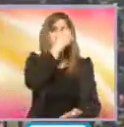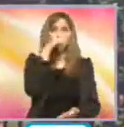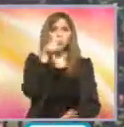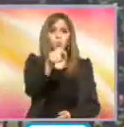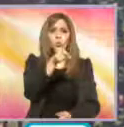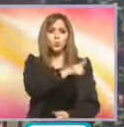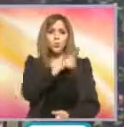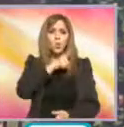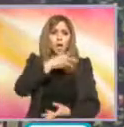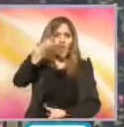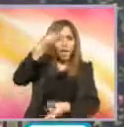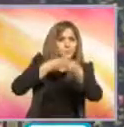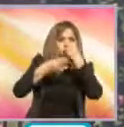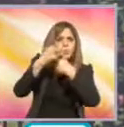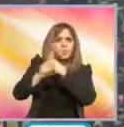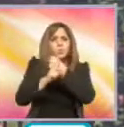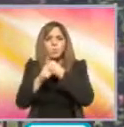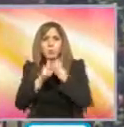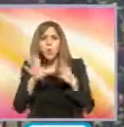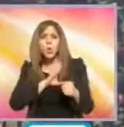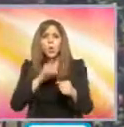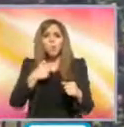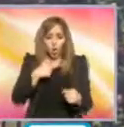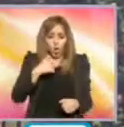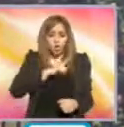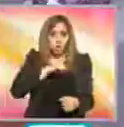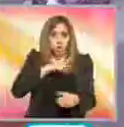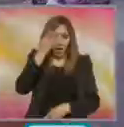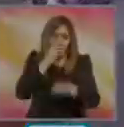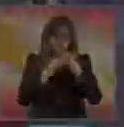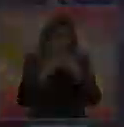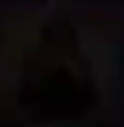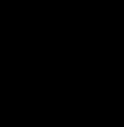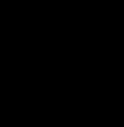por ti mismo Claro. un problema. Hay Ahí muchas está. cosas que nos da la escuela. Muchas gracias. Gracias.